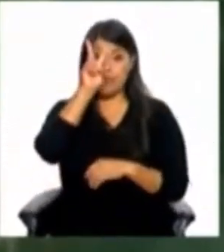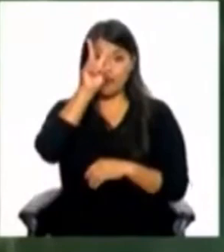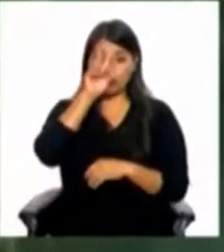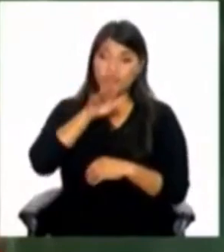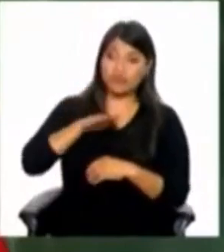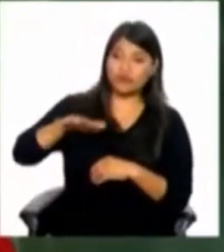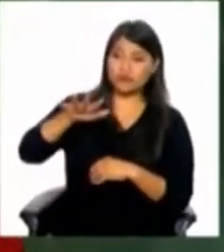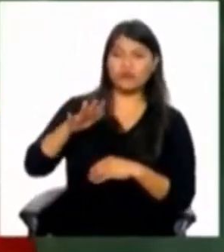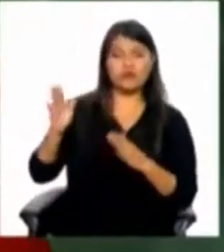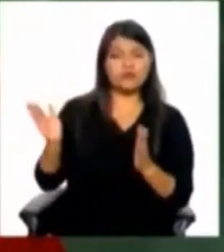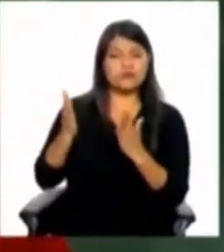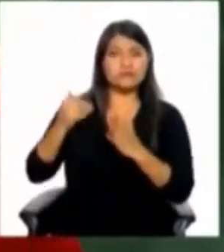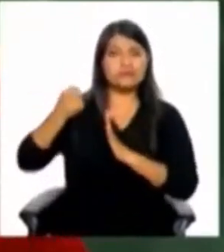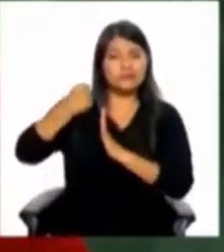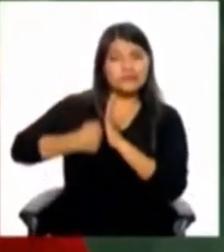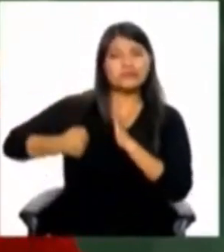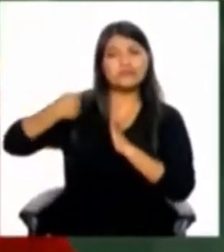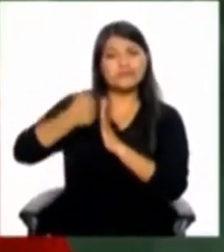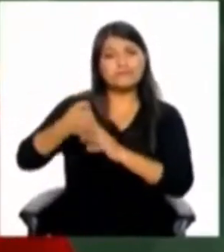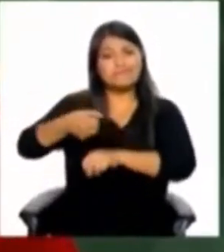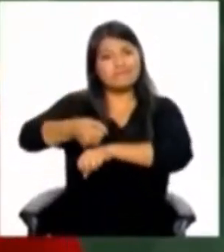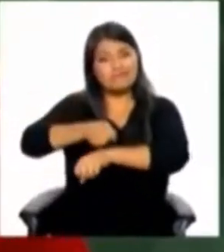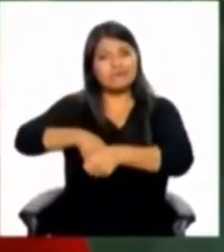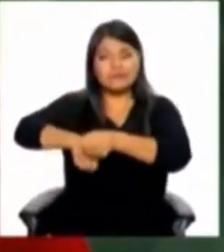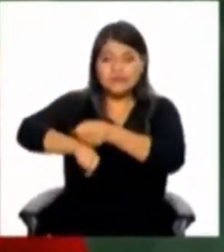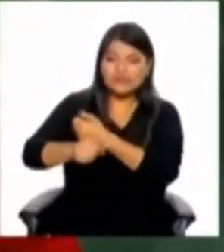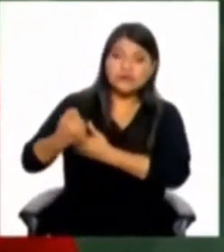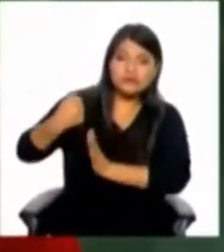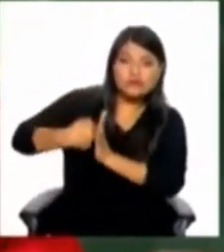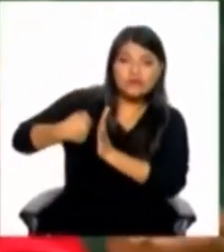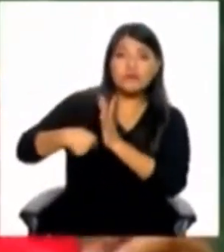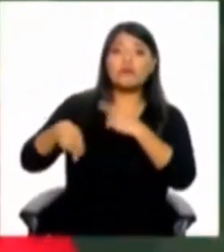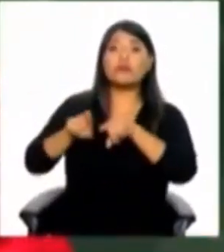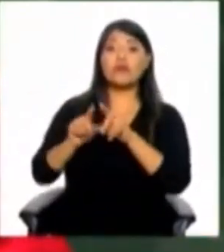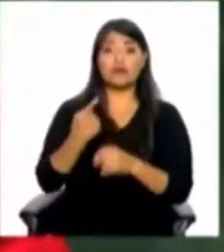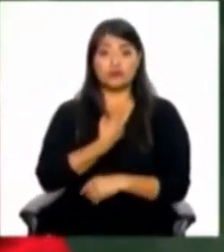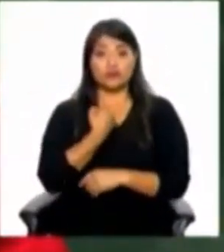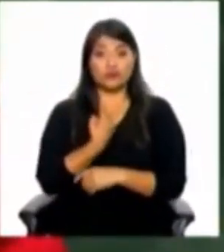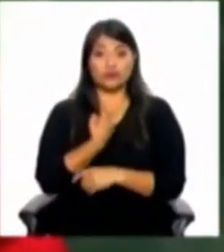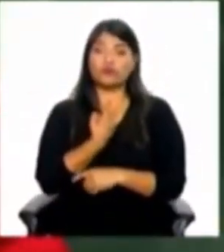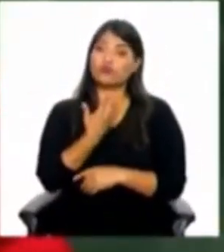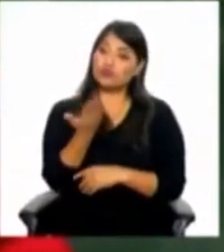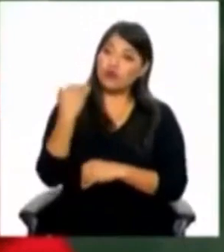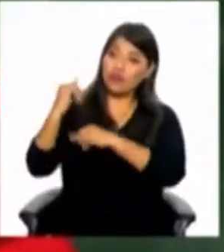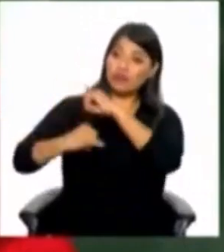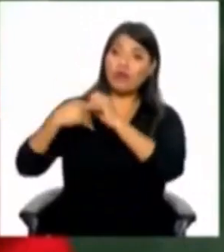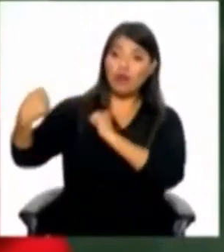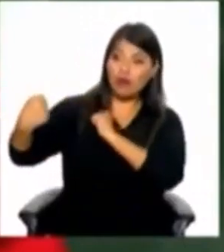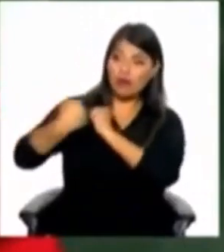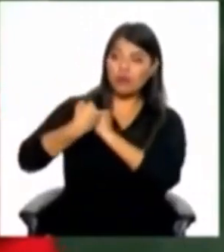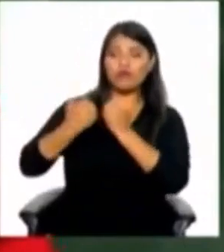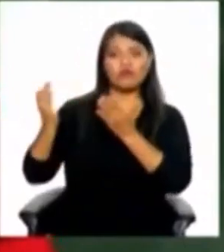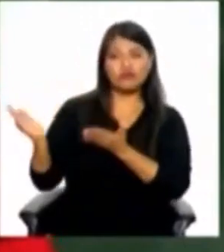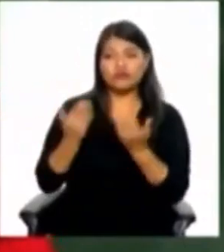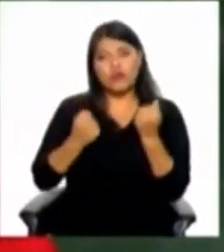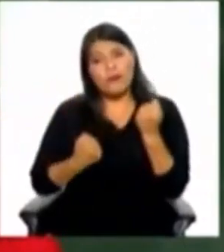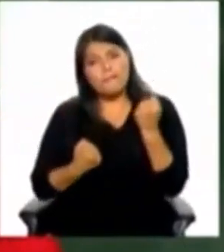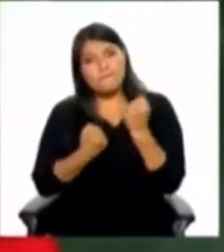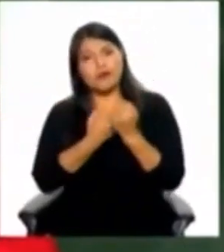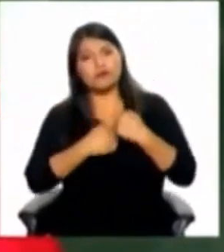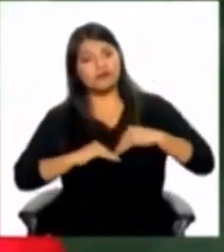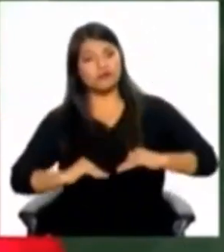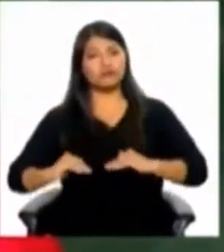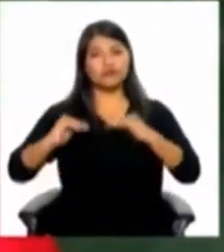enorme esfuerzo, pero solo será a través de la cooperación internacional que podremos lograr una